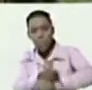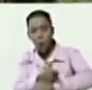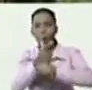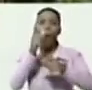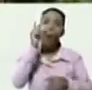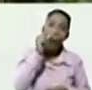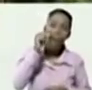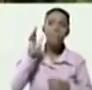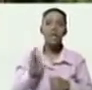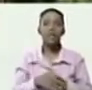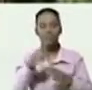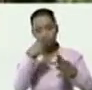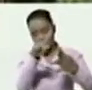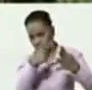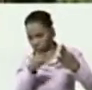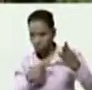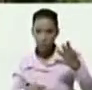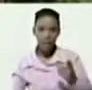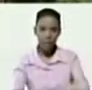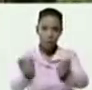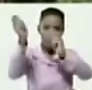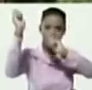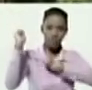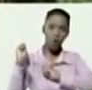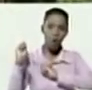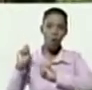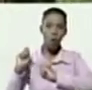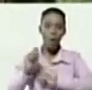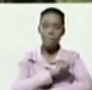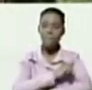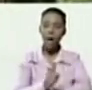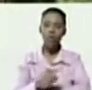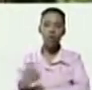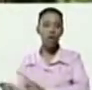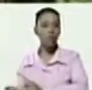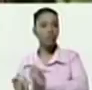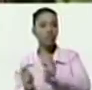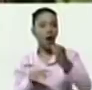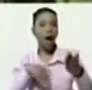hombres, y luego asumió el mando que lo llevó hasta Ayacucho.